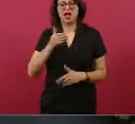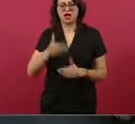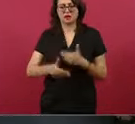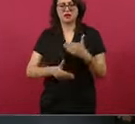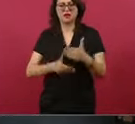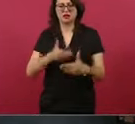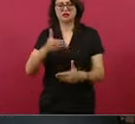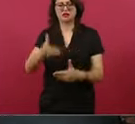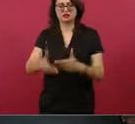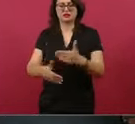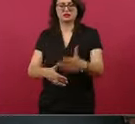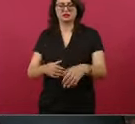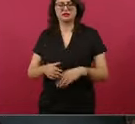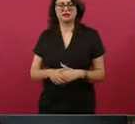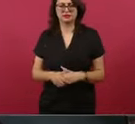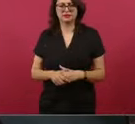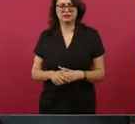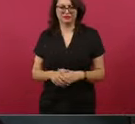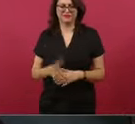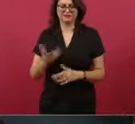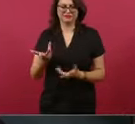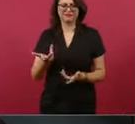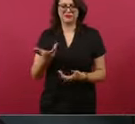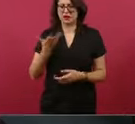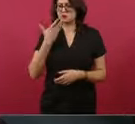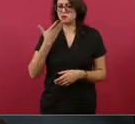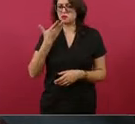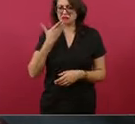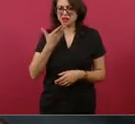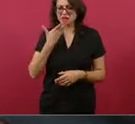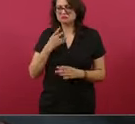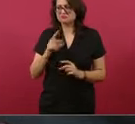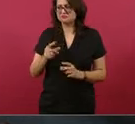préstame, sí hay resultados muy buenos.